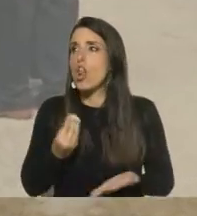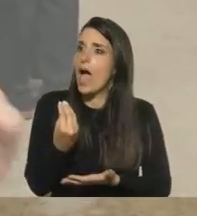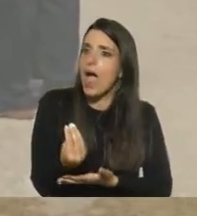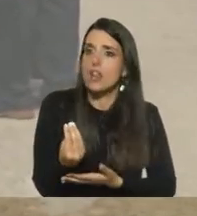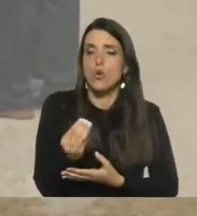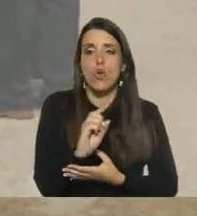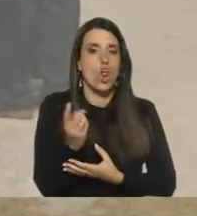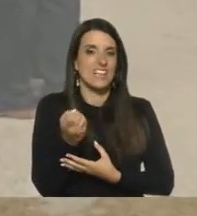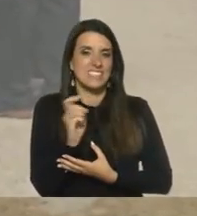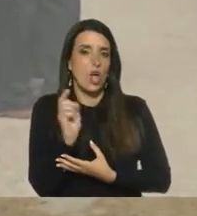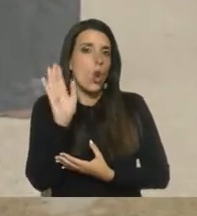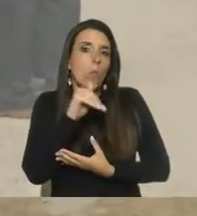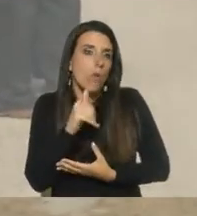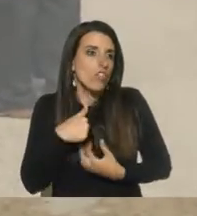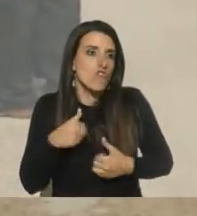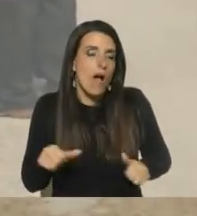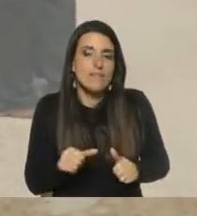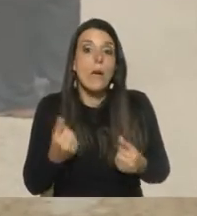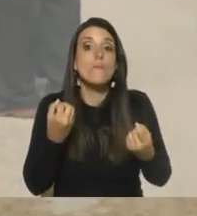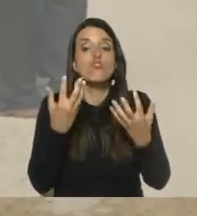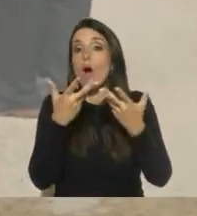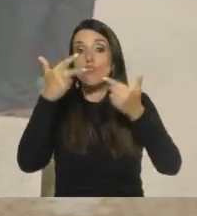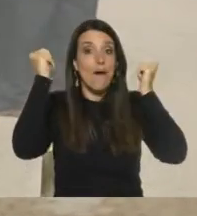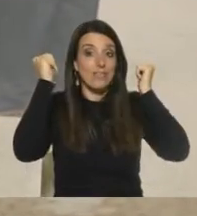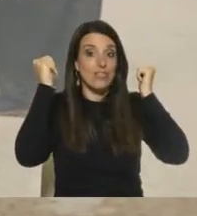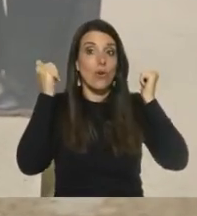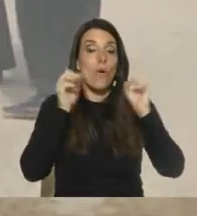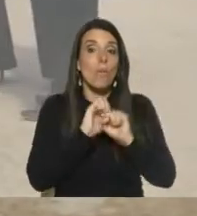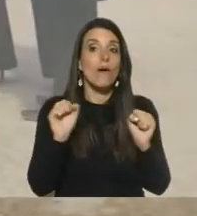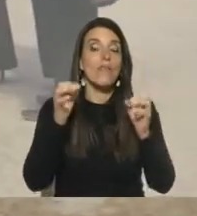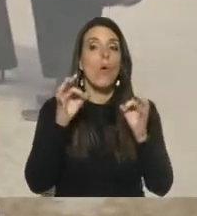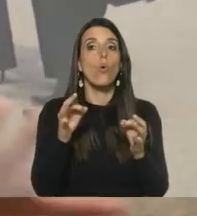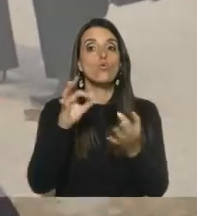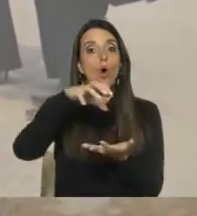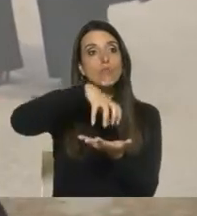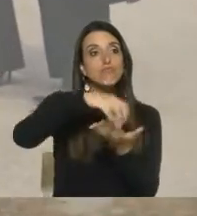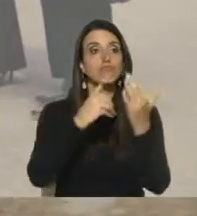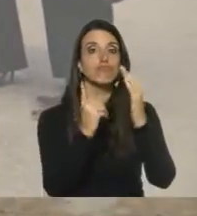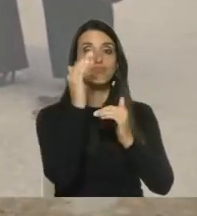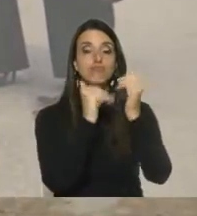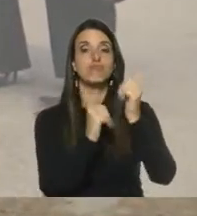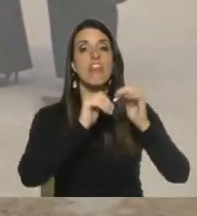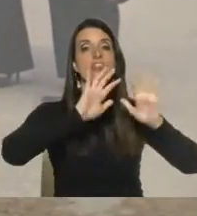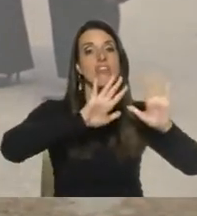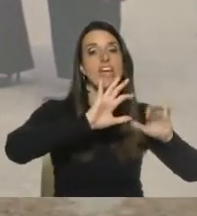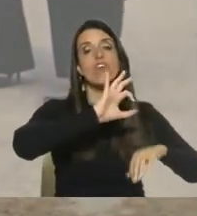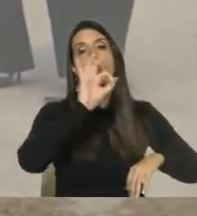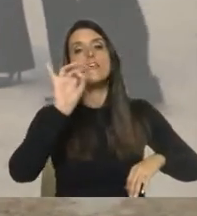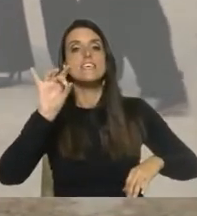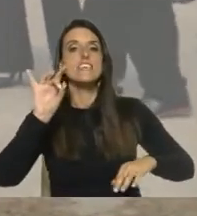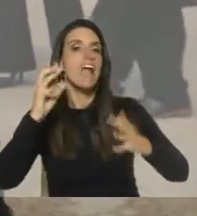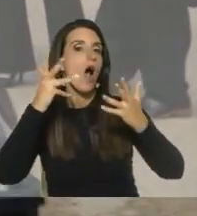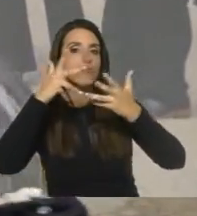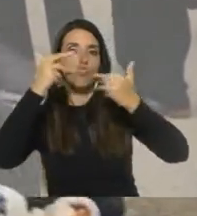para quienes quieran hacerse una estación de servicio. Por eso, decía Stepanecic, se va a estar construyendo, se va a estar instalando entre 10 y 15 estaciones